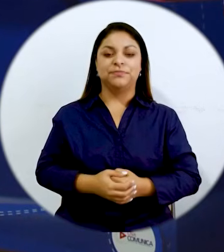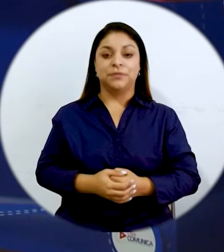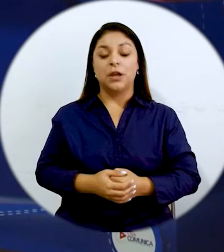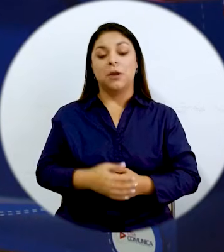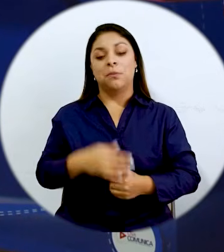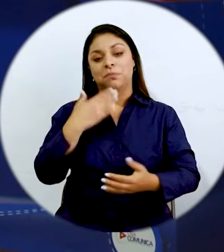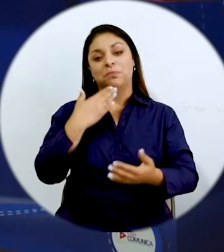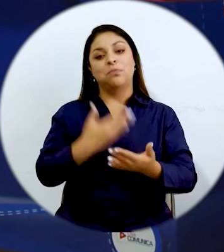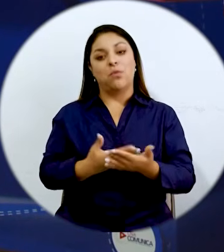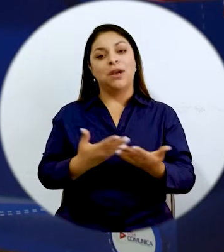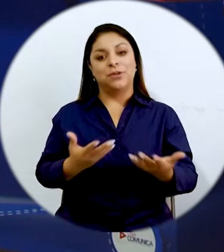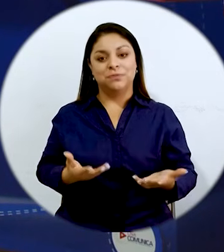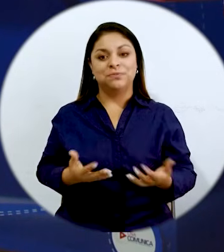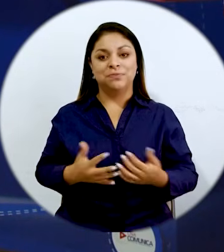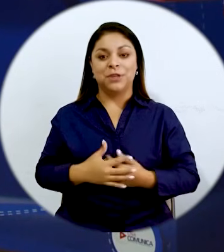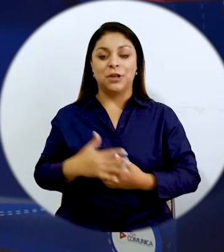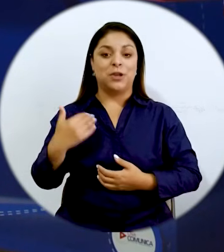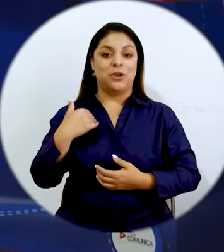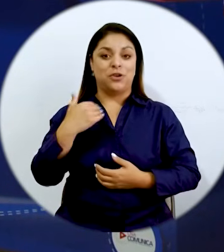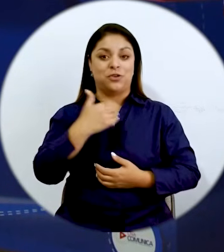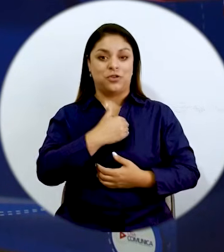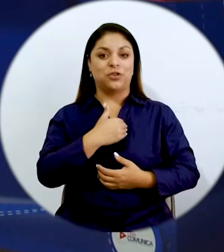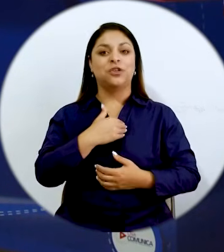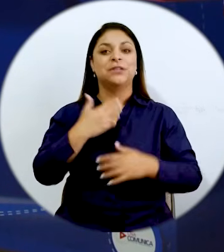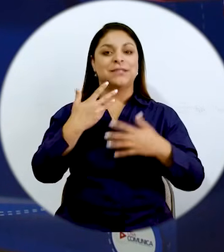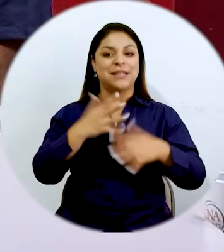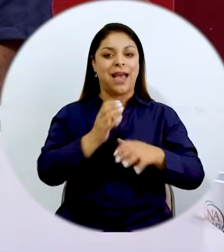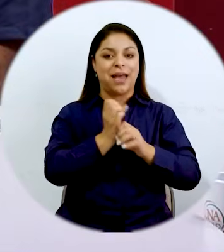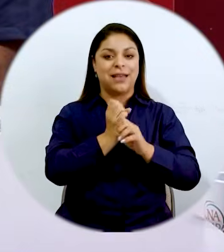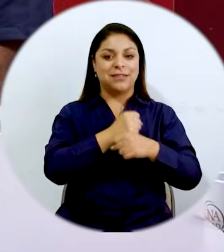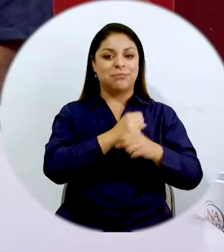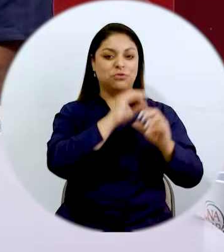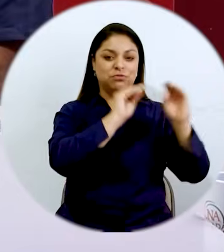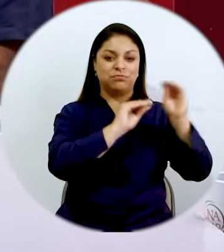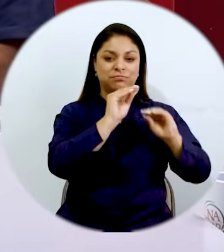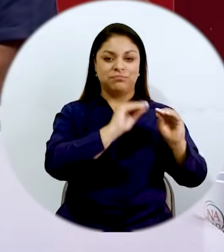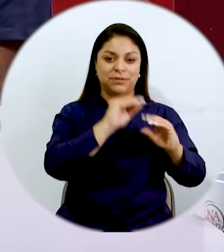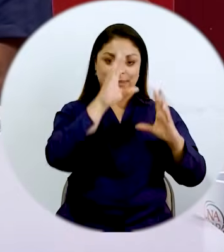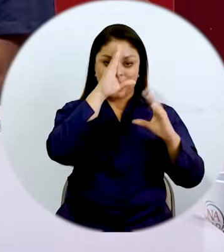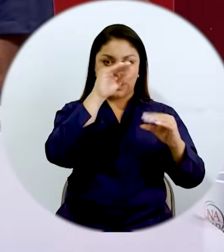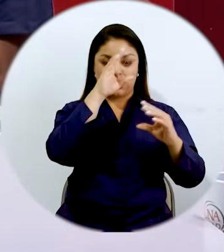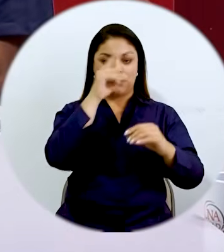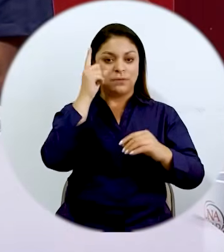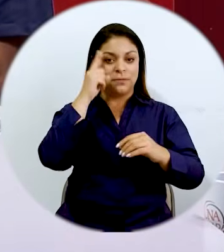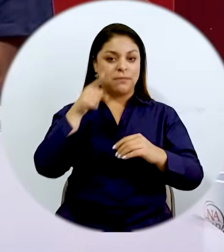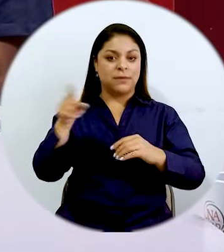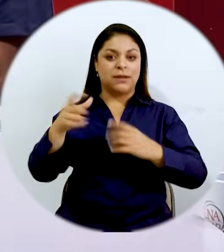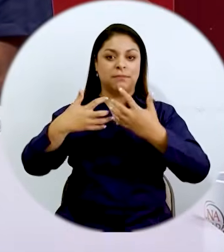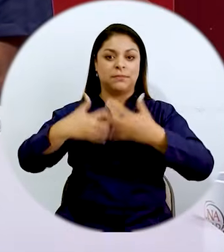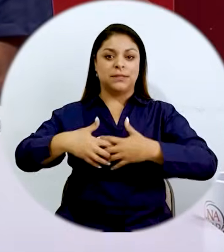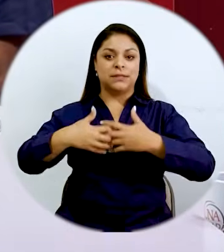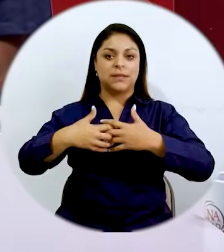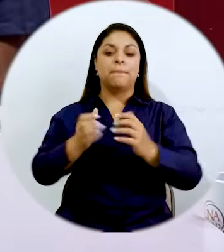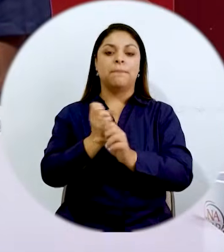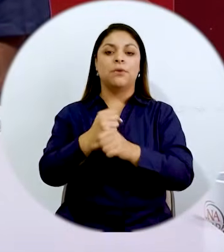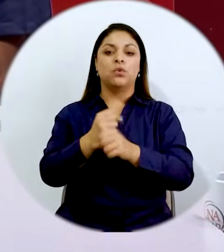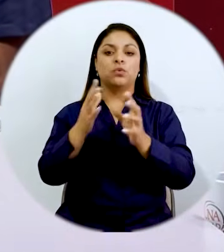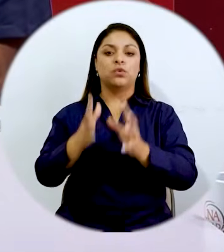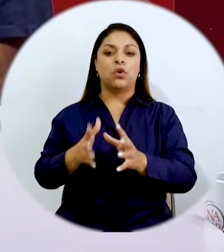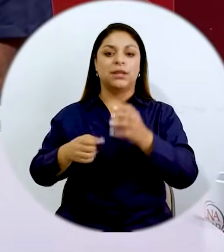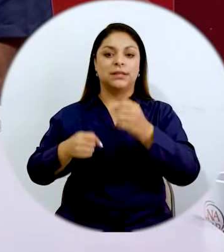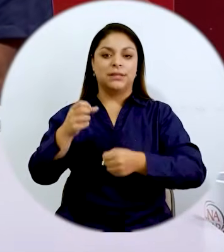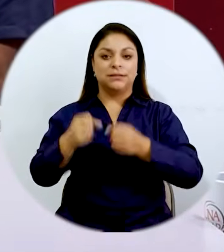curiosamente estábamos haciendo algunos datos para la Cámara Nacional de Productores de Leche y